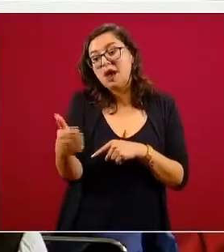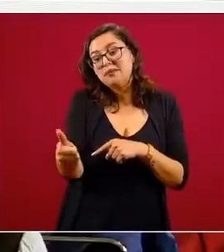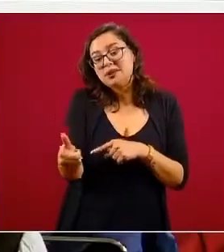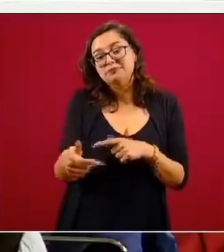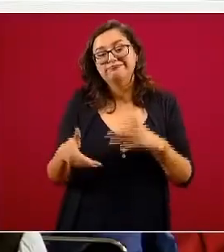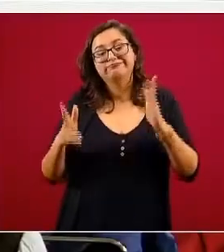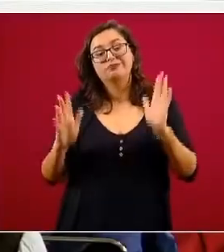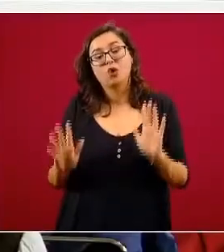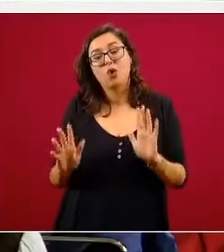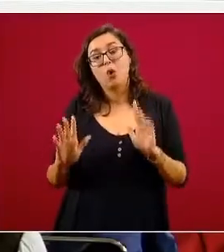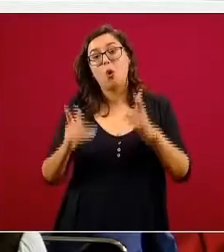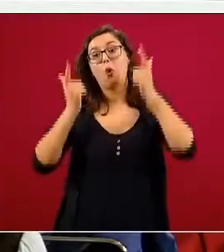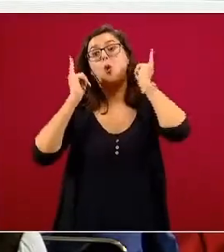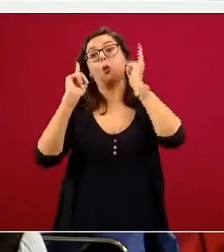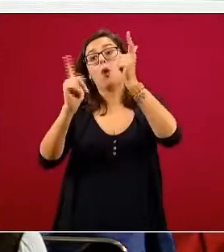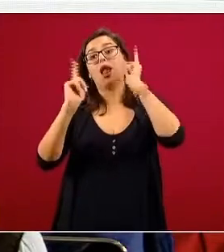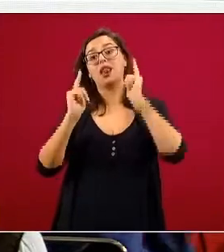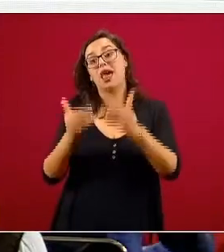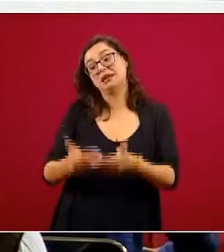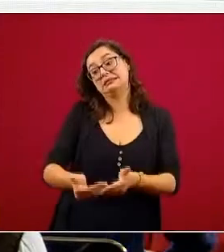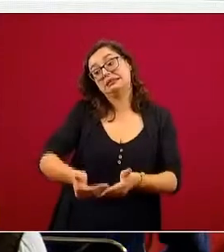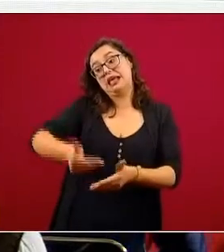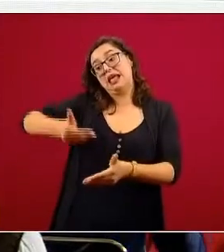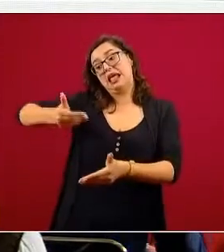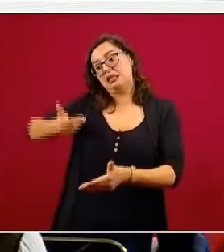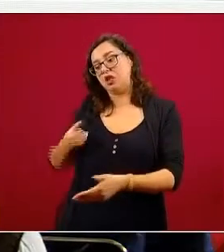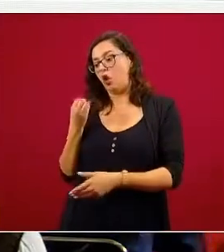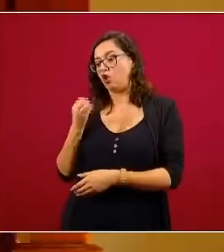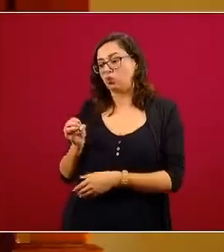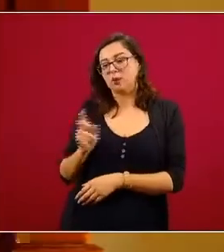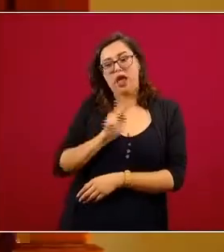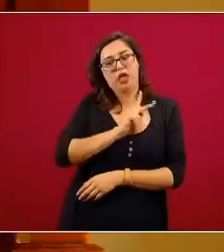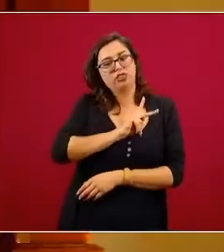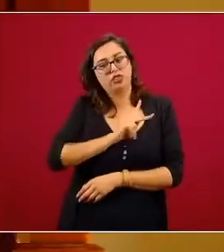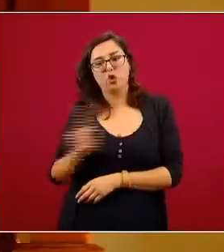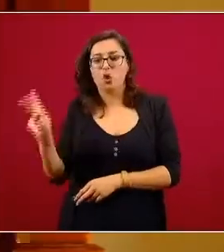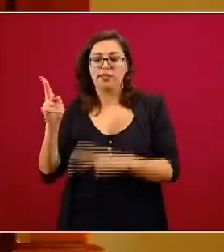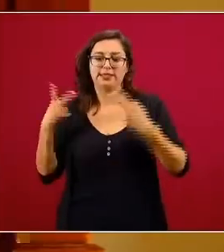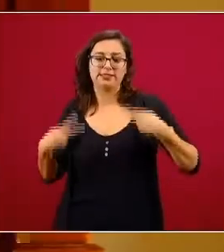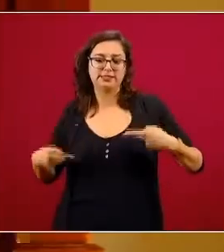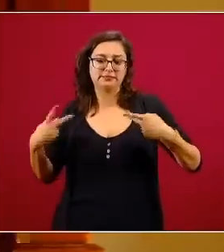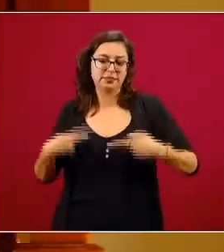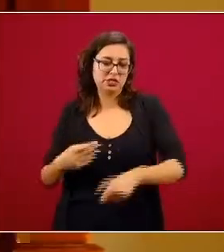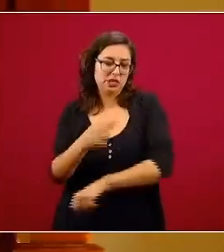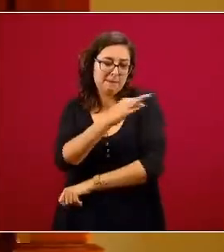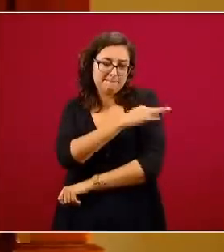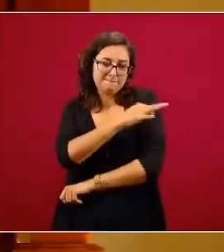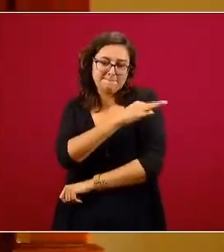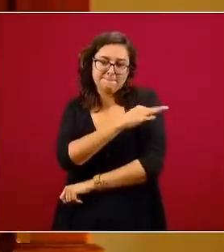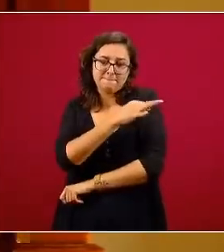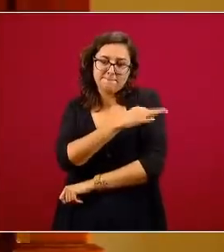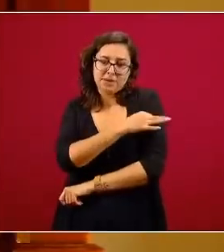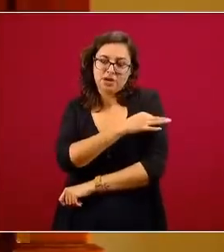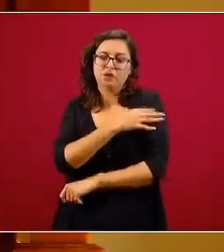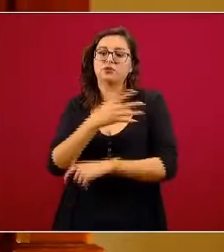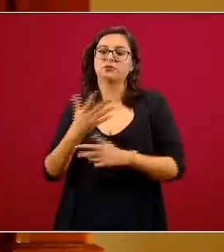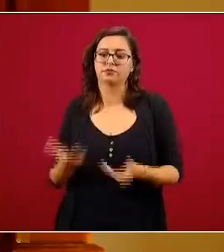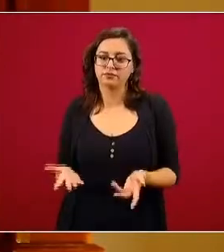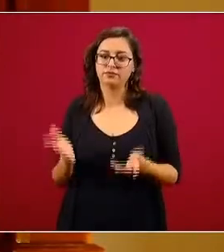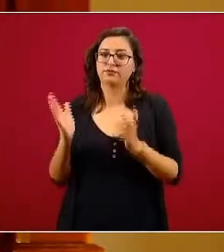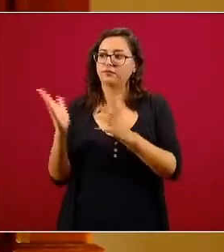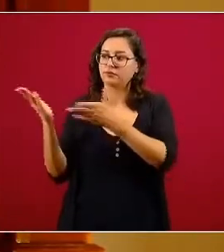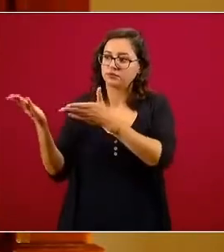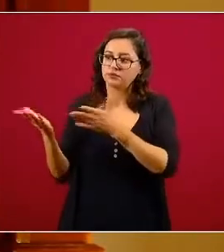idóneo sería poder ponerla desde el inicio de octubre, que es cuando ya pasa el proceso de entrega y